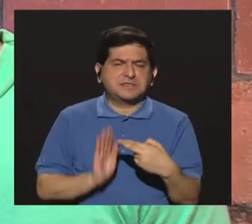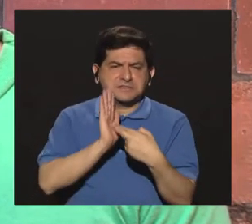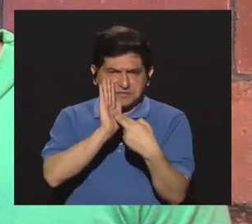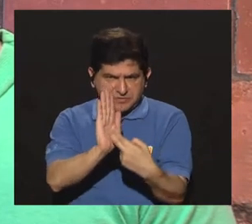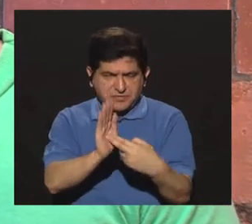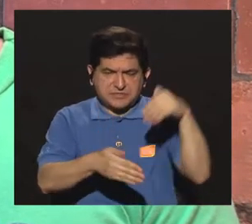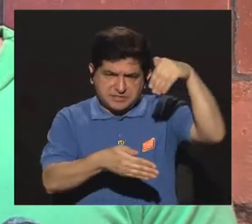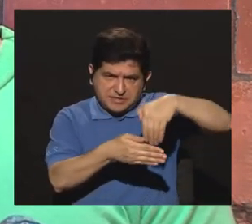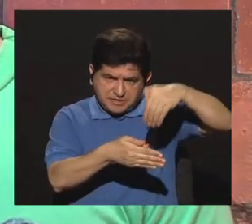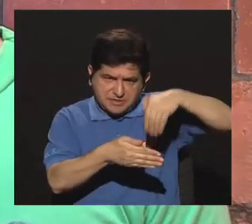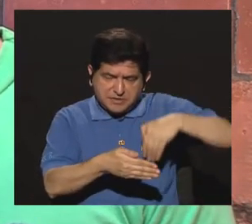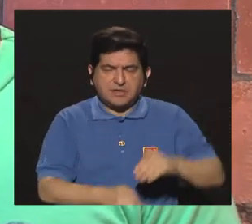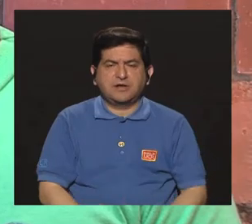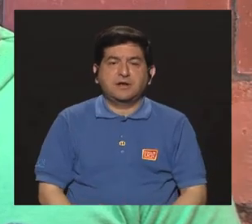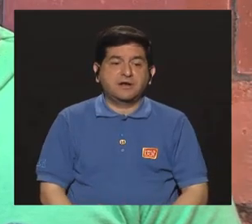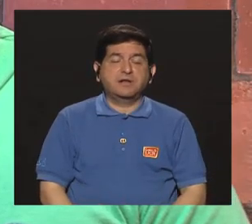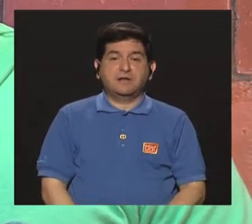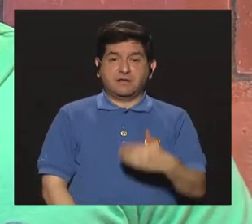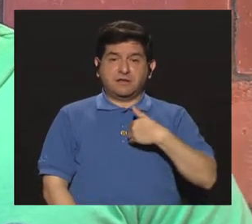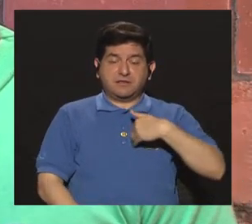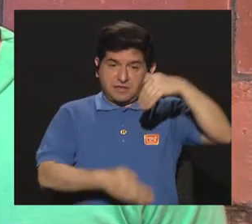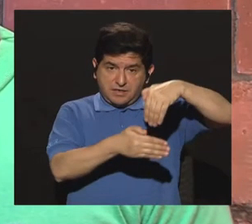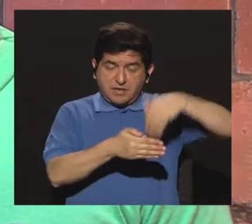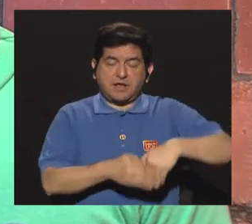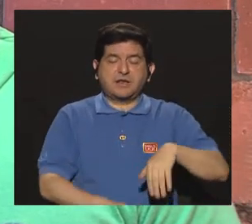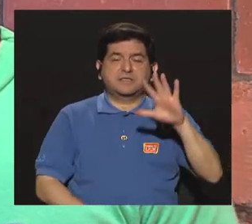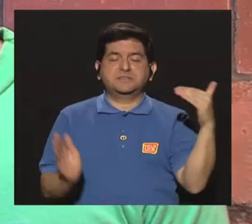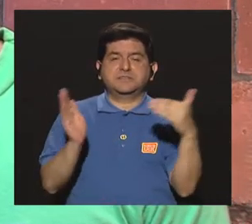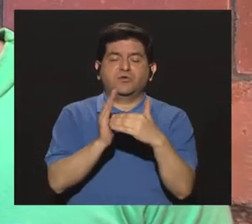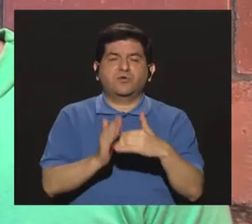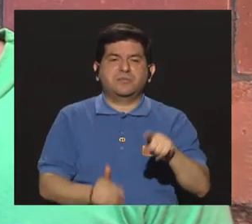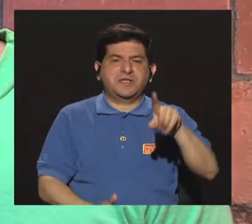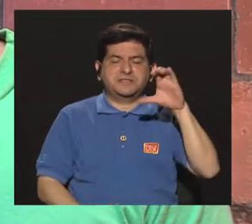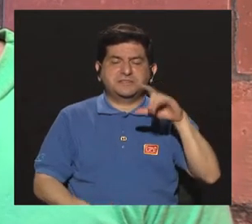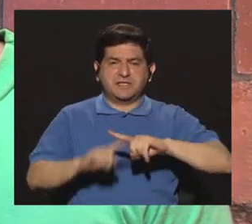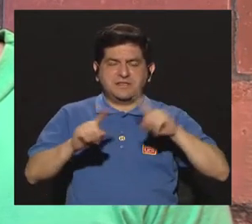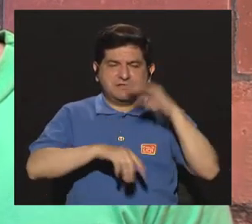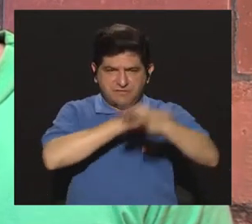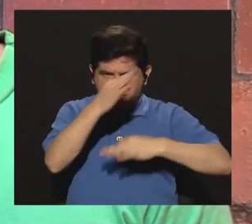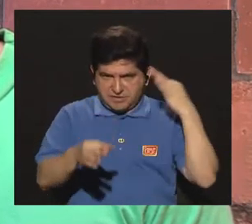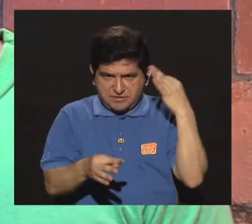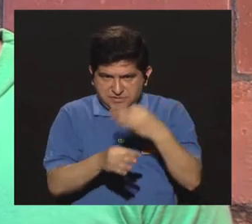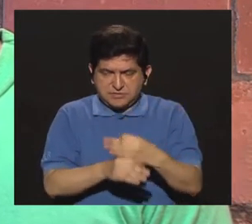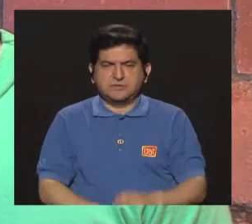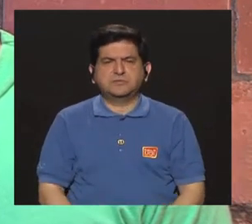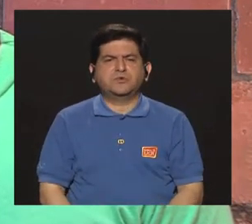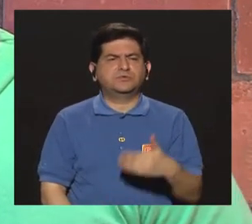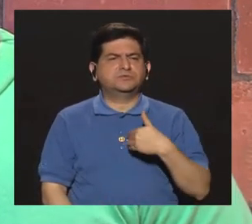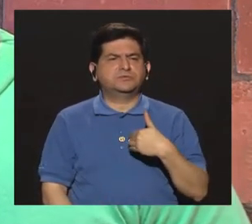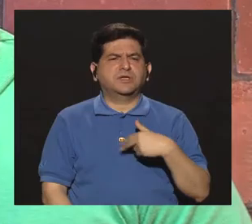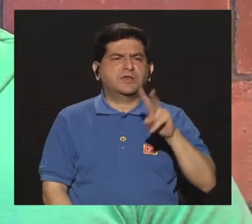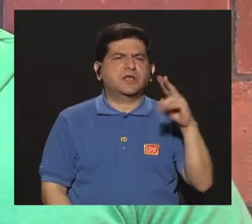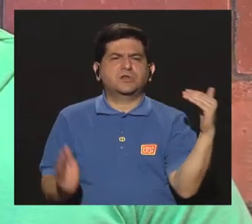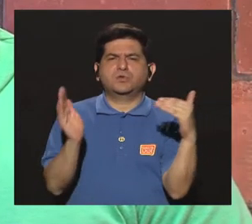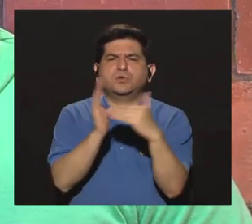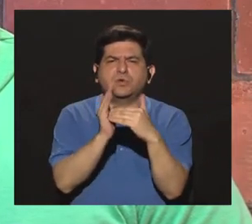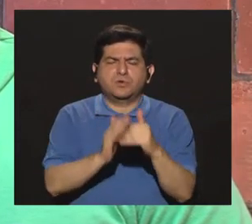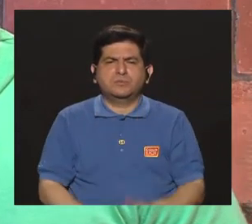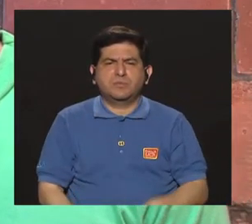colección y la conexión actualmente cuenta con más de 5 mil 100 especímenes verdad esos hay unos